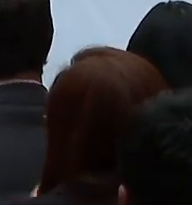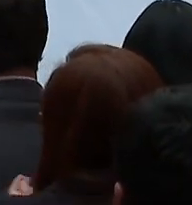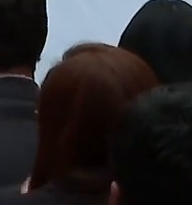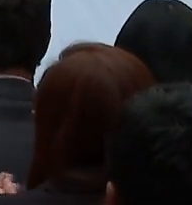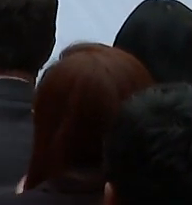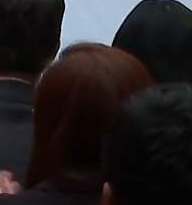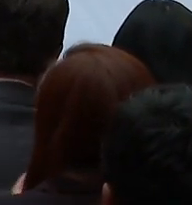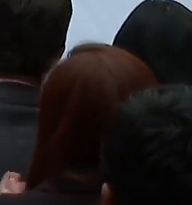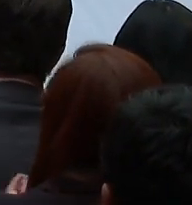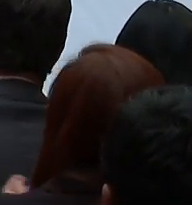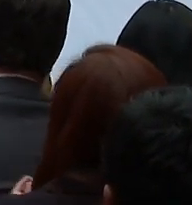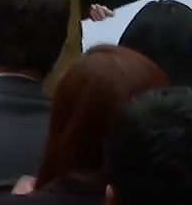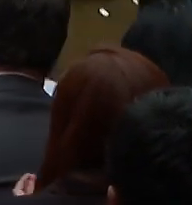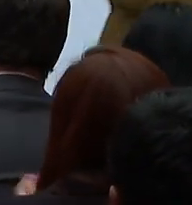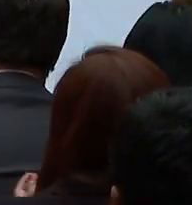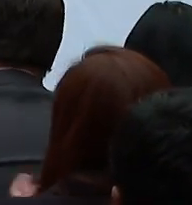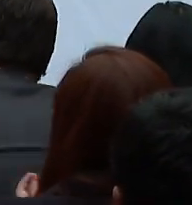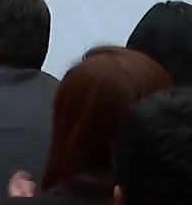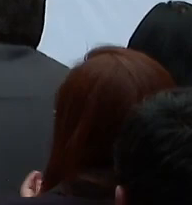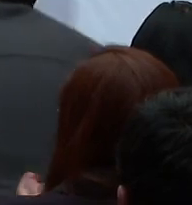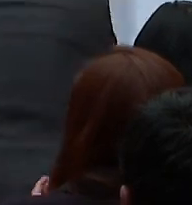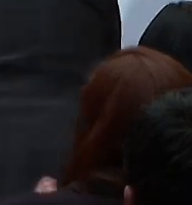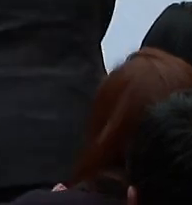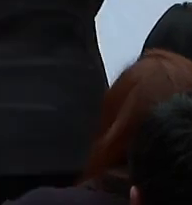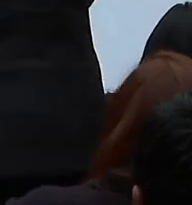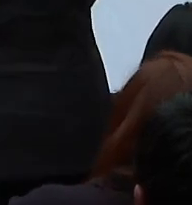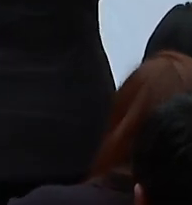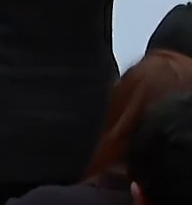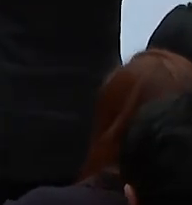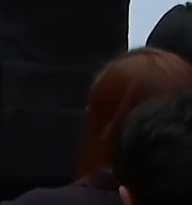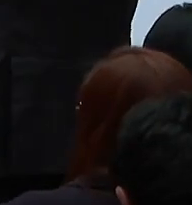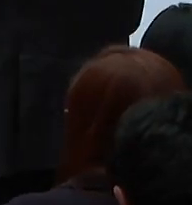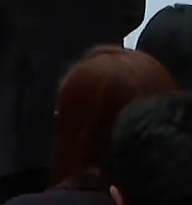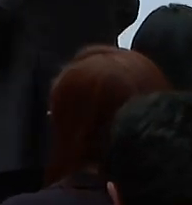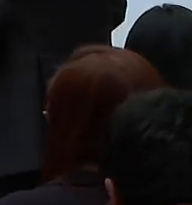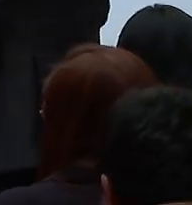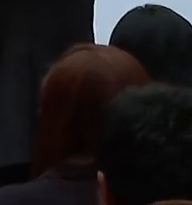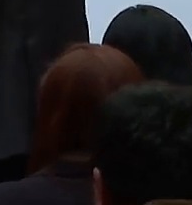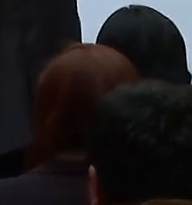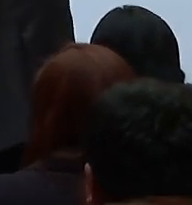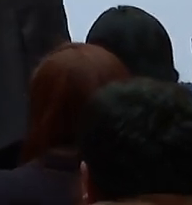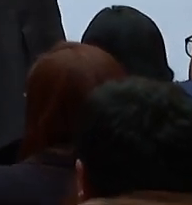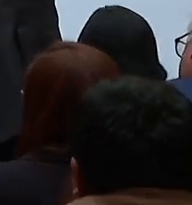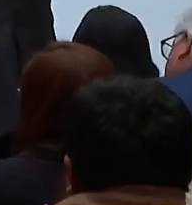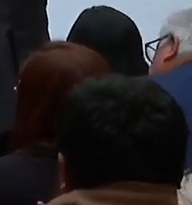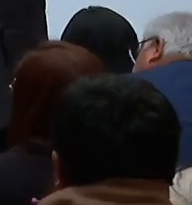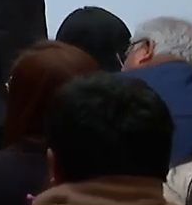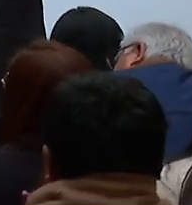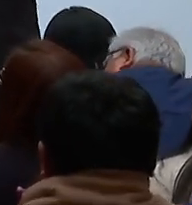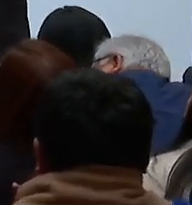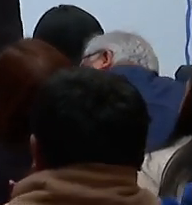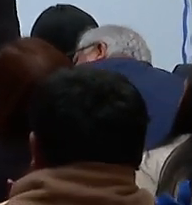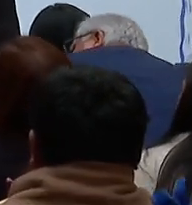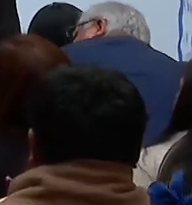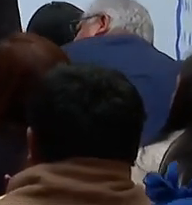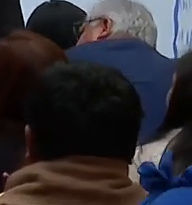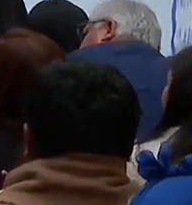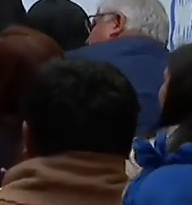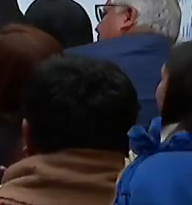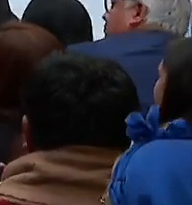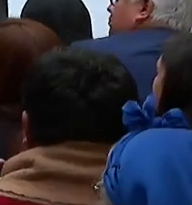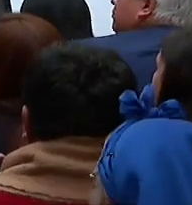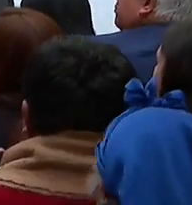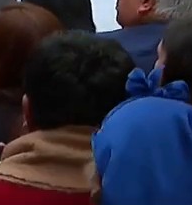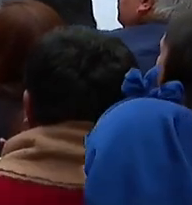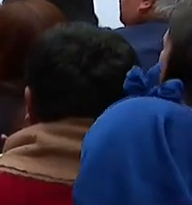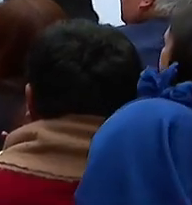comisión presidencial por la paz y el entendimiento, ya la presentación oficial de los que de los 8